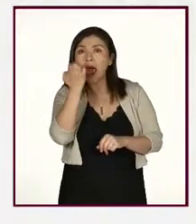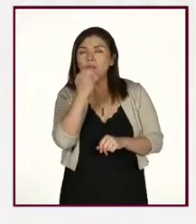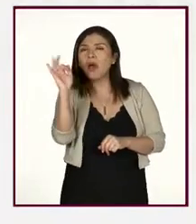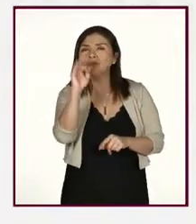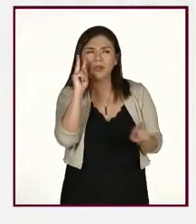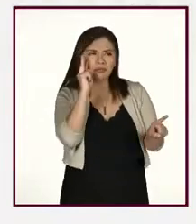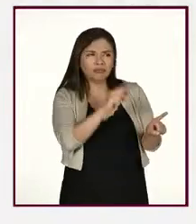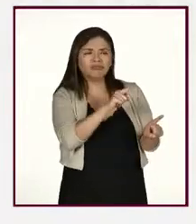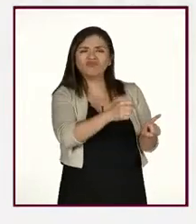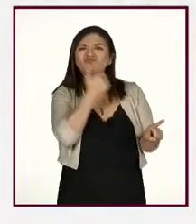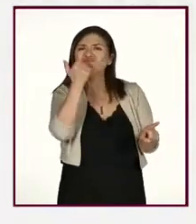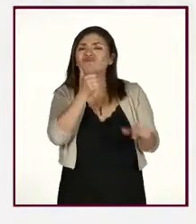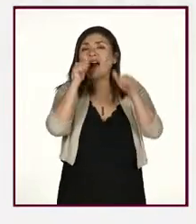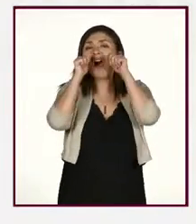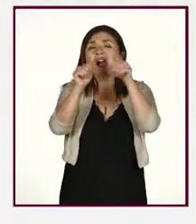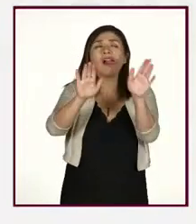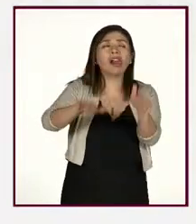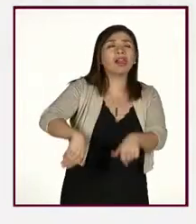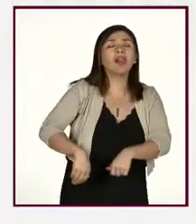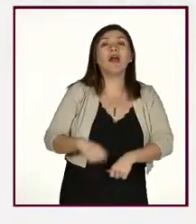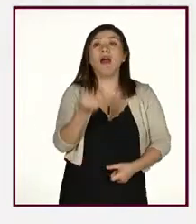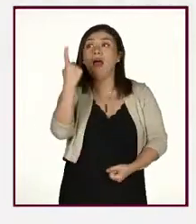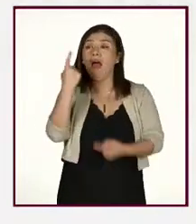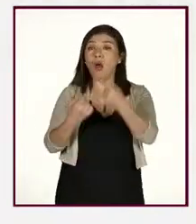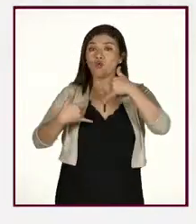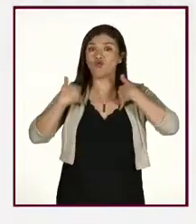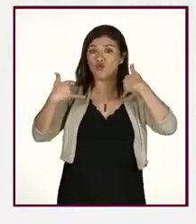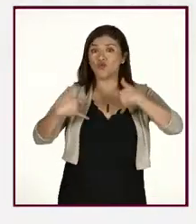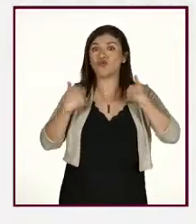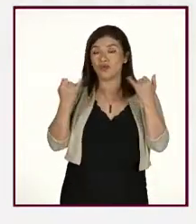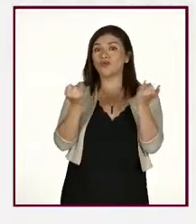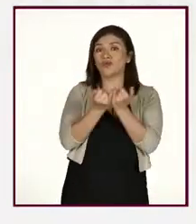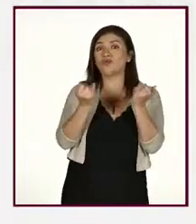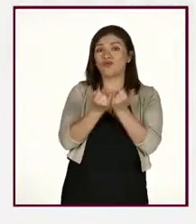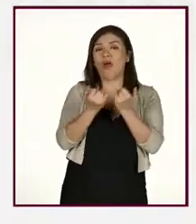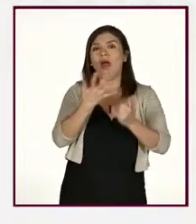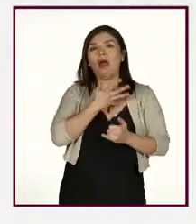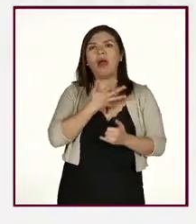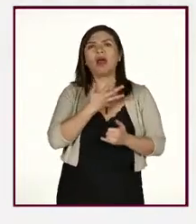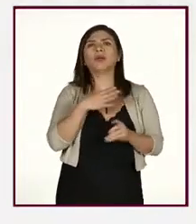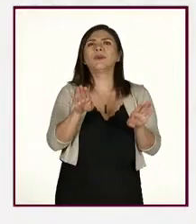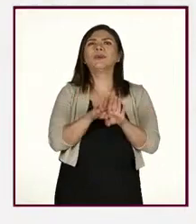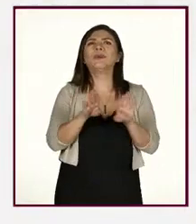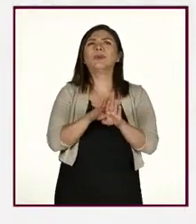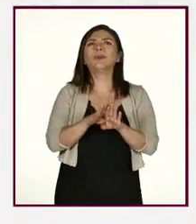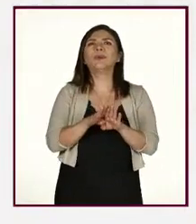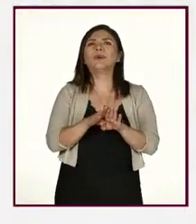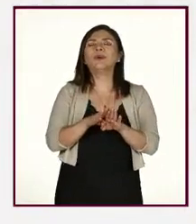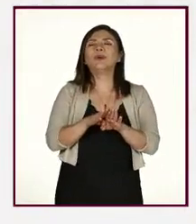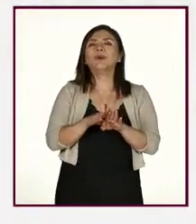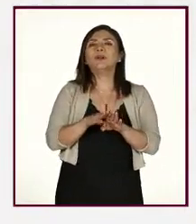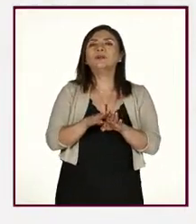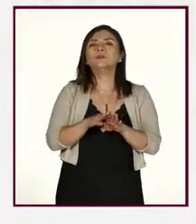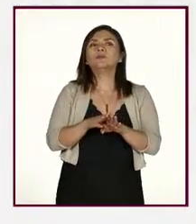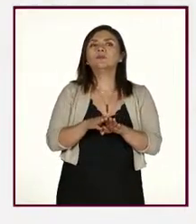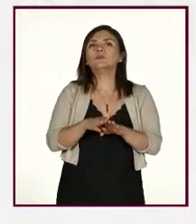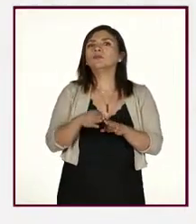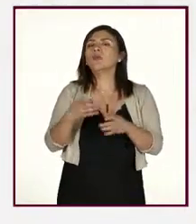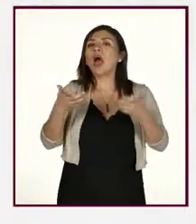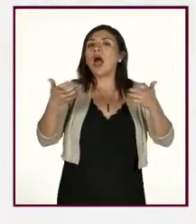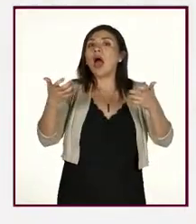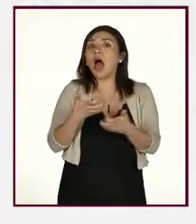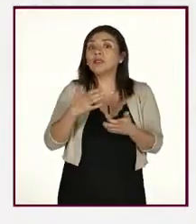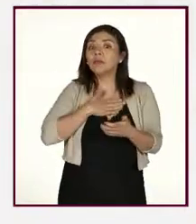prestar atención. Hay chicos, niños, niñas también que están como muy al pendiente de cómo está siendo